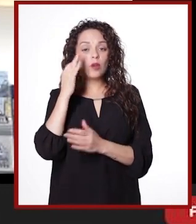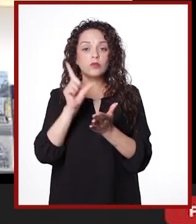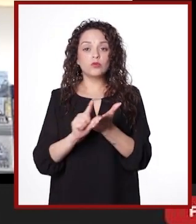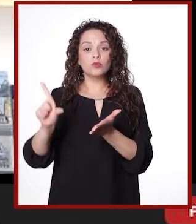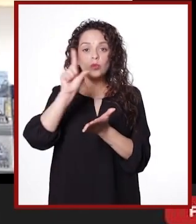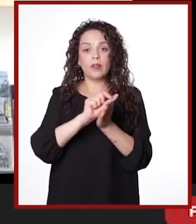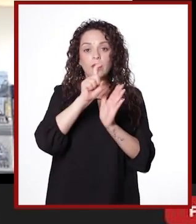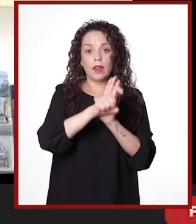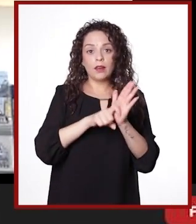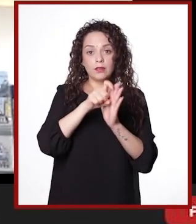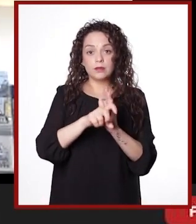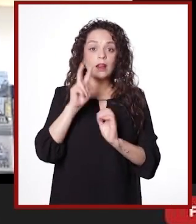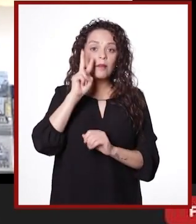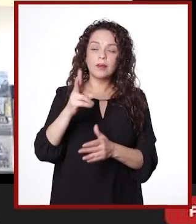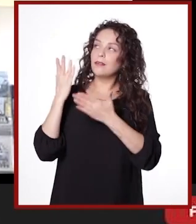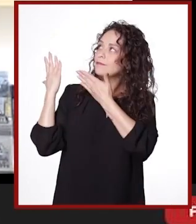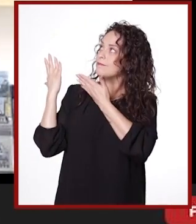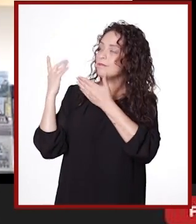Instagram, Vía